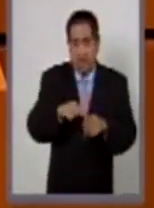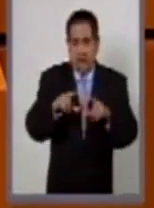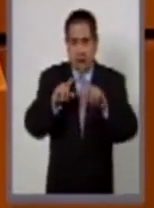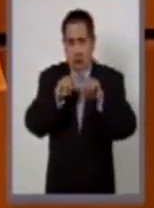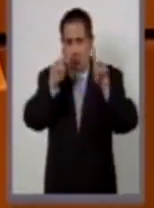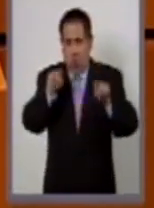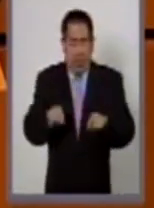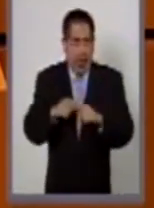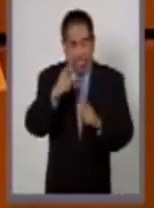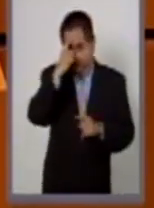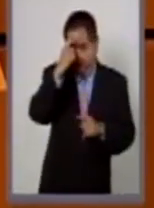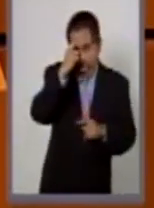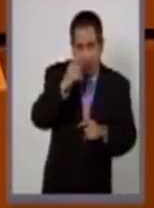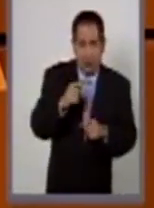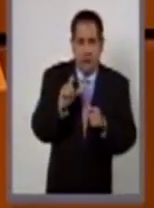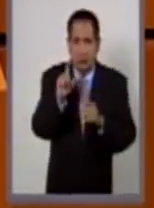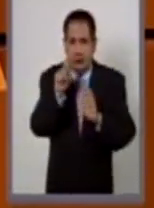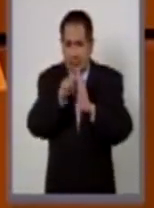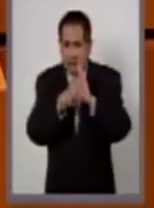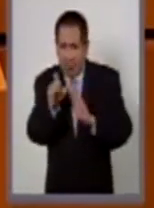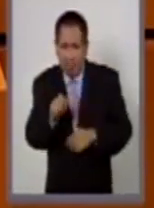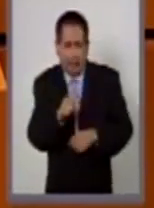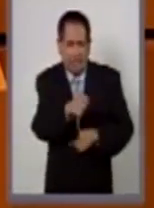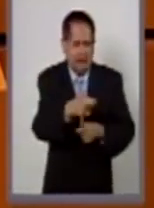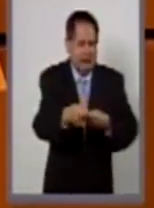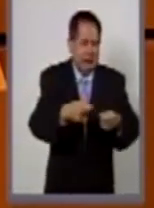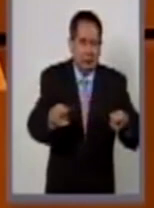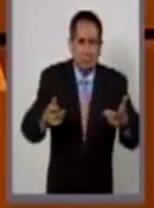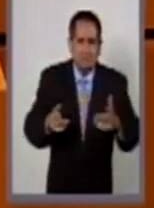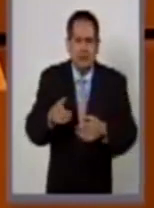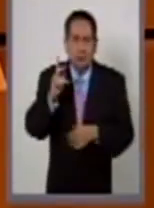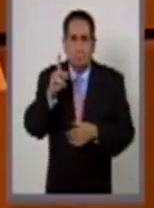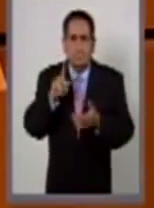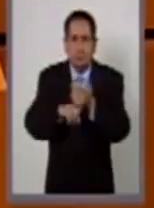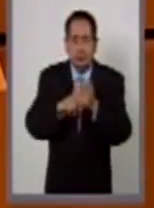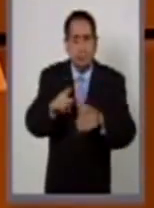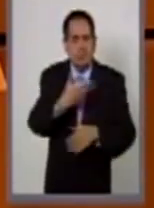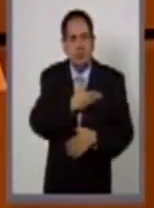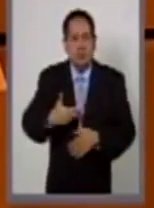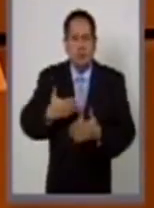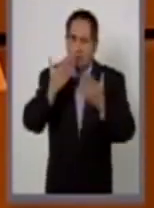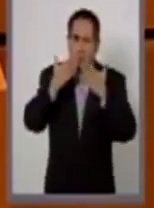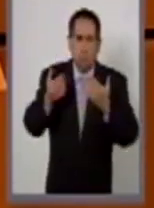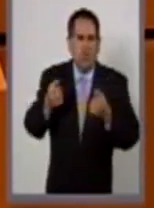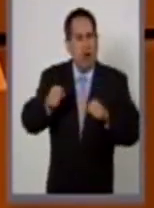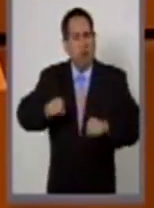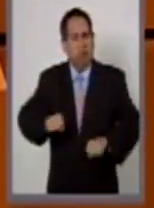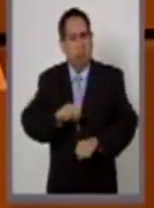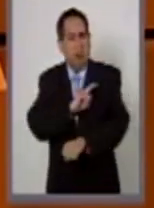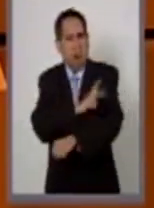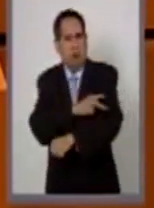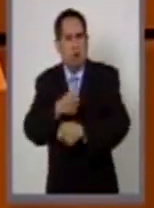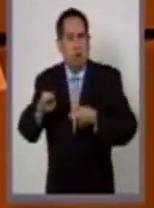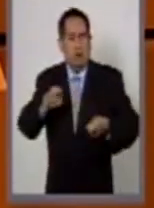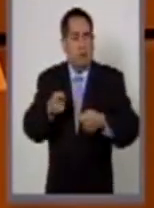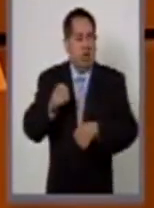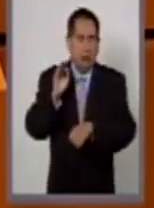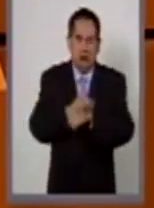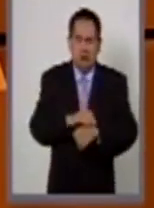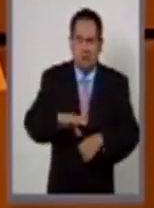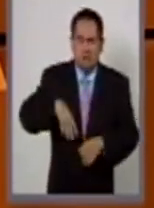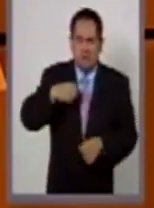boletas, inventan las tarjetas, pero crean presidentes sin autoridad, sin compromiso con la